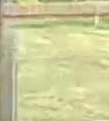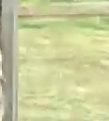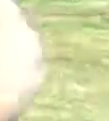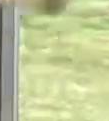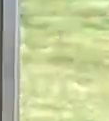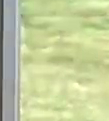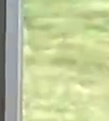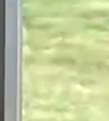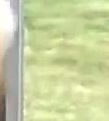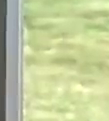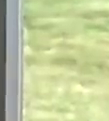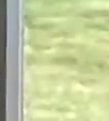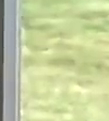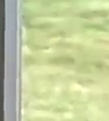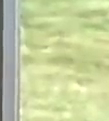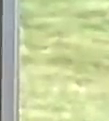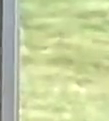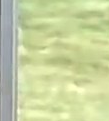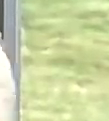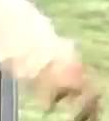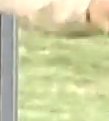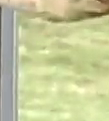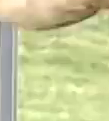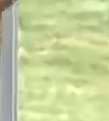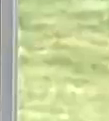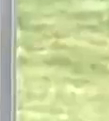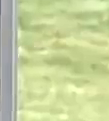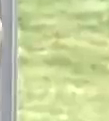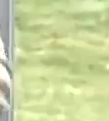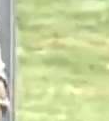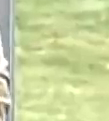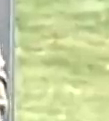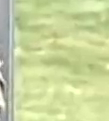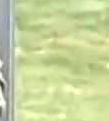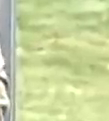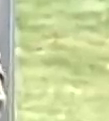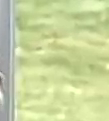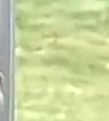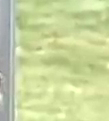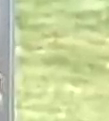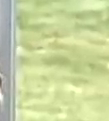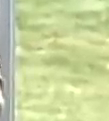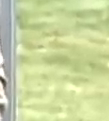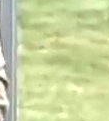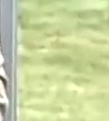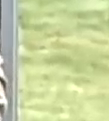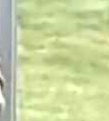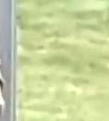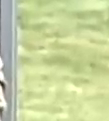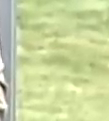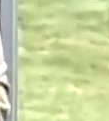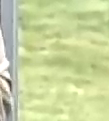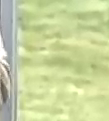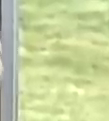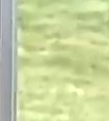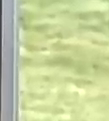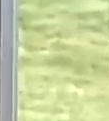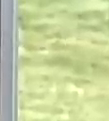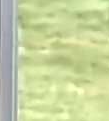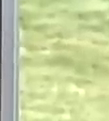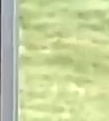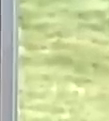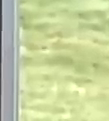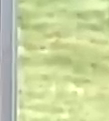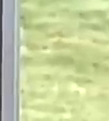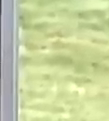humanista, son millones que luchan, protagonizan el camino junto a